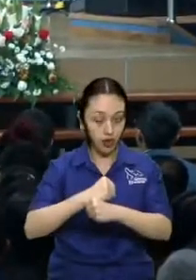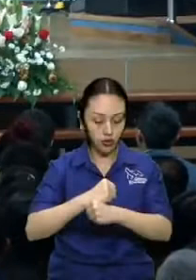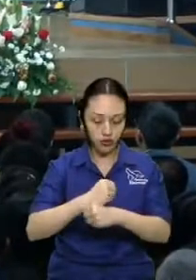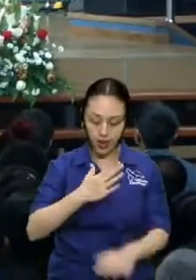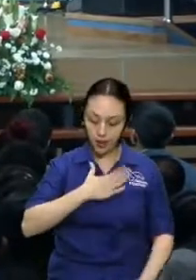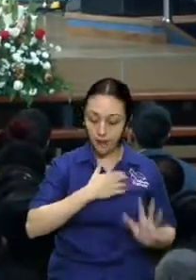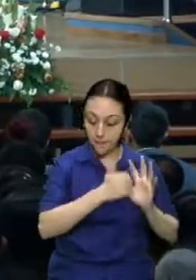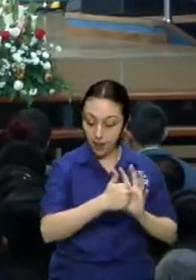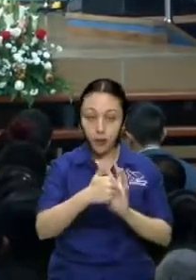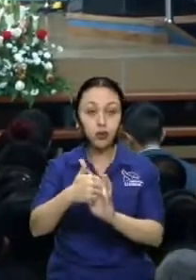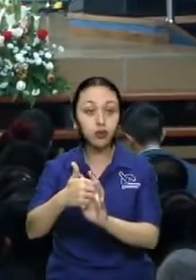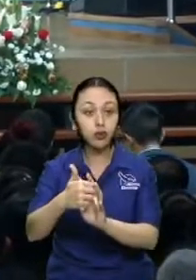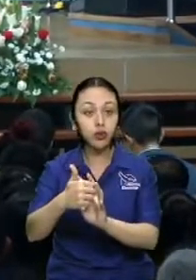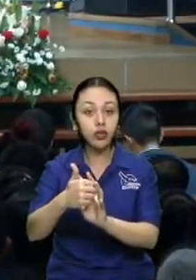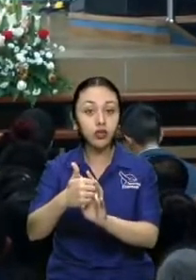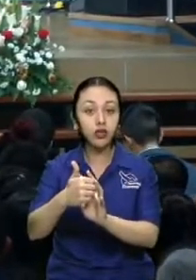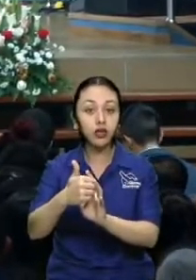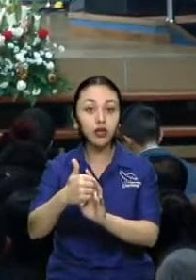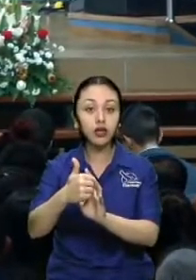Quetzaltenango.